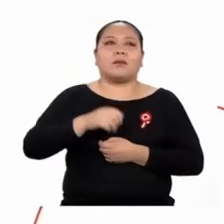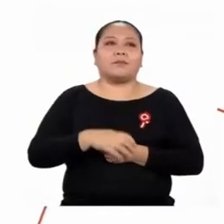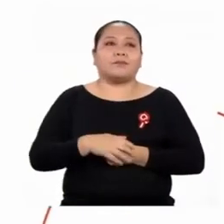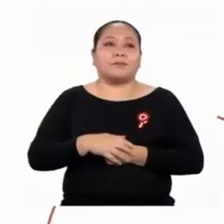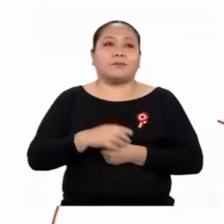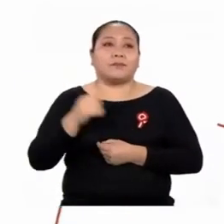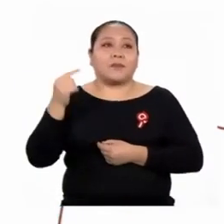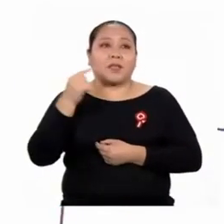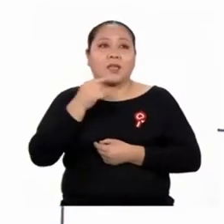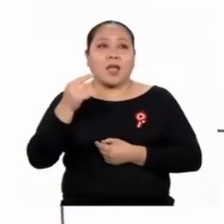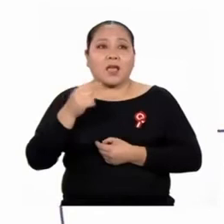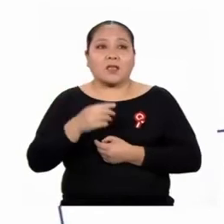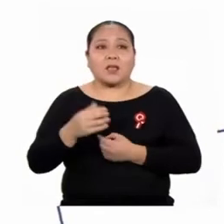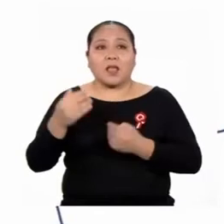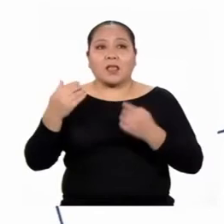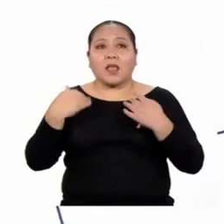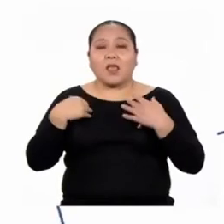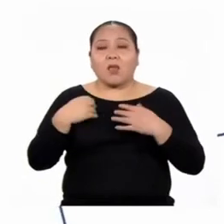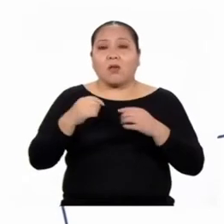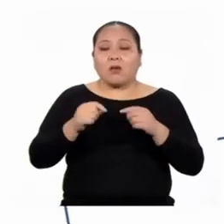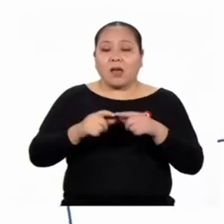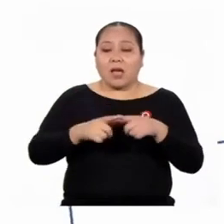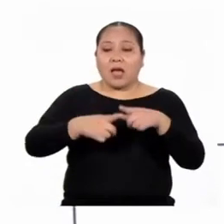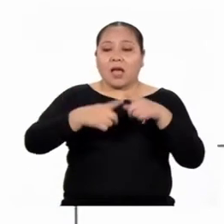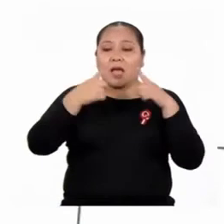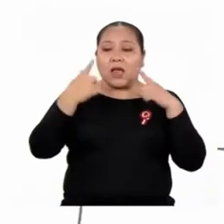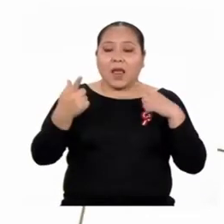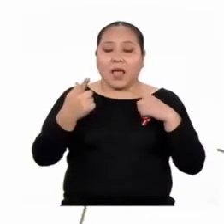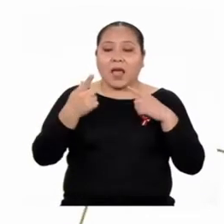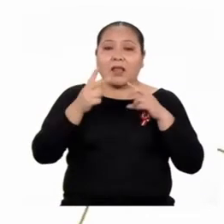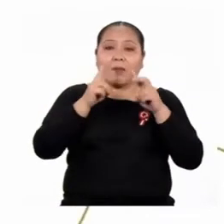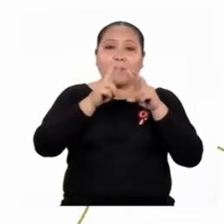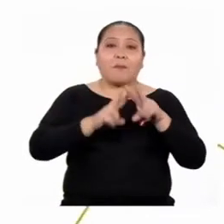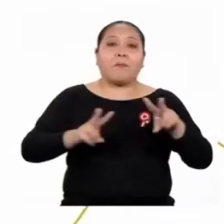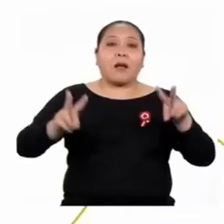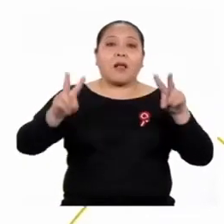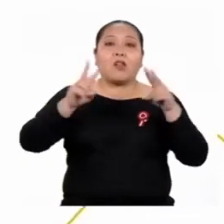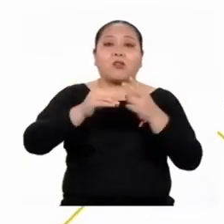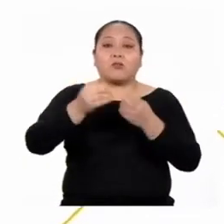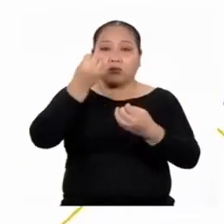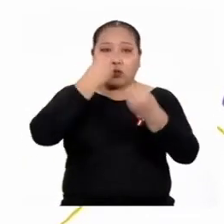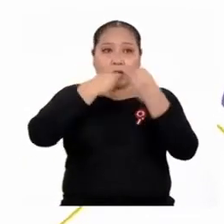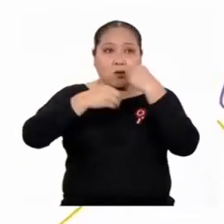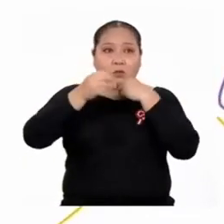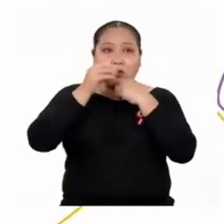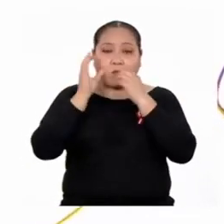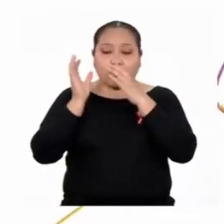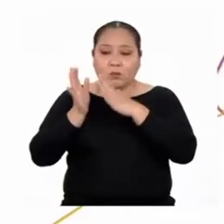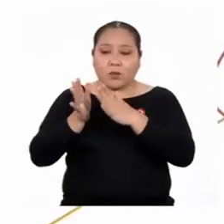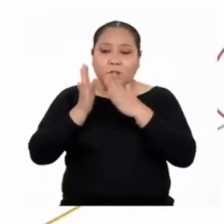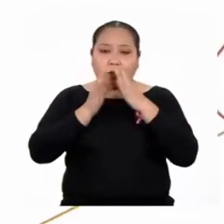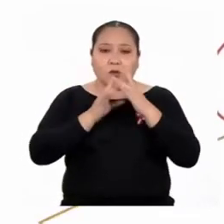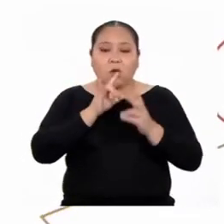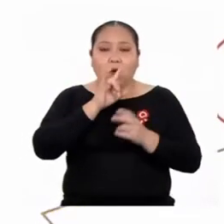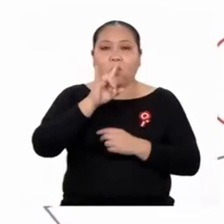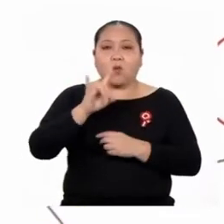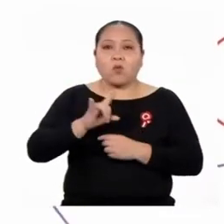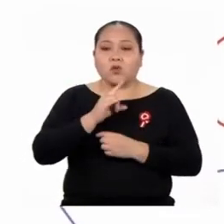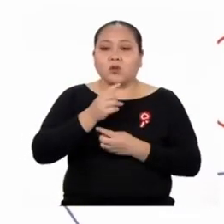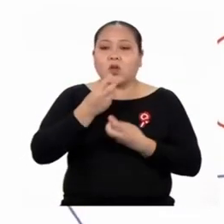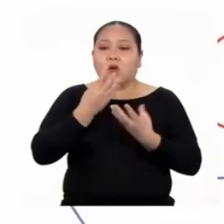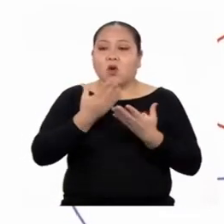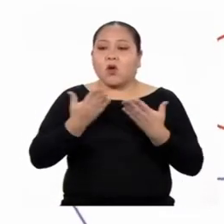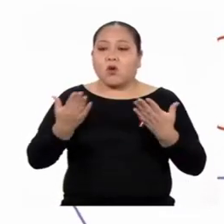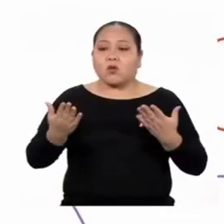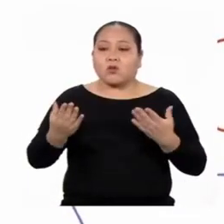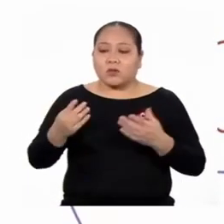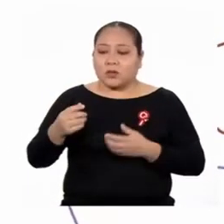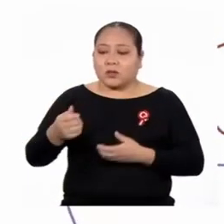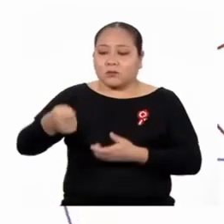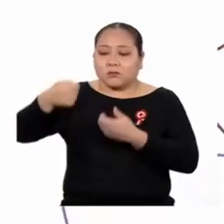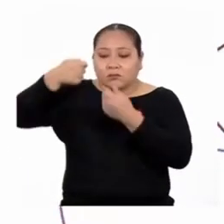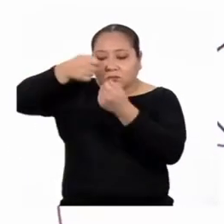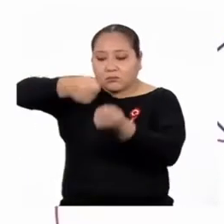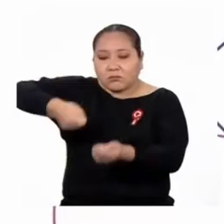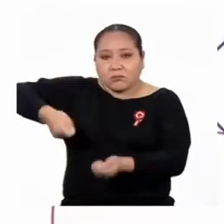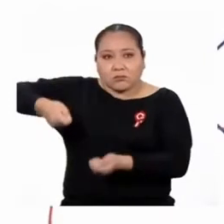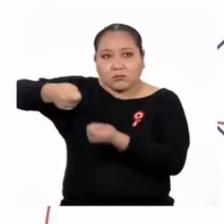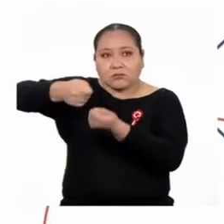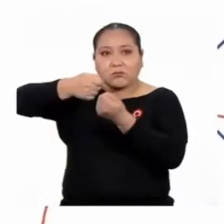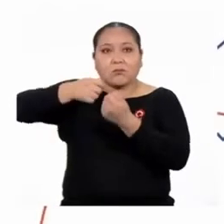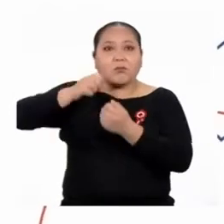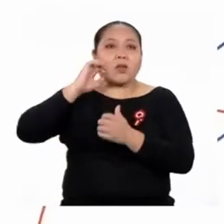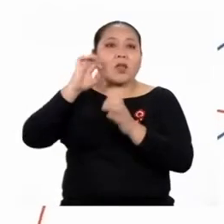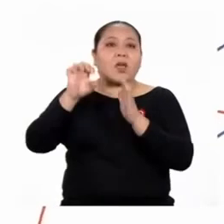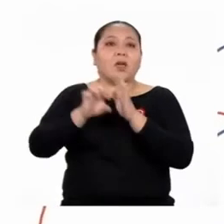La pachamanca contiene un gran valor nutricional, porque en su elaboración emplean productos agrícolas, andinos, como